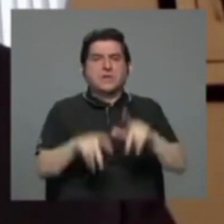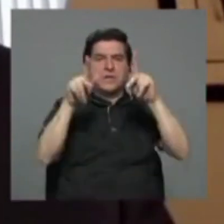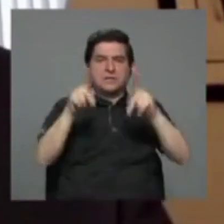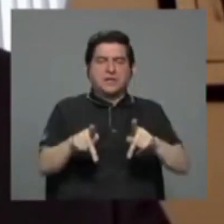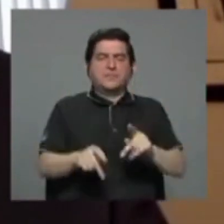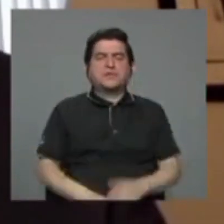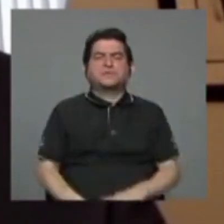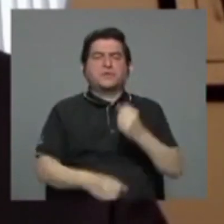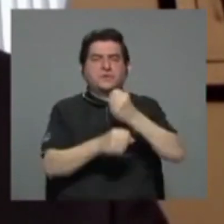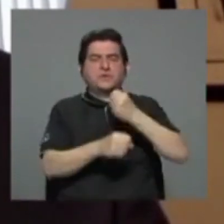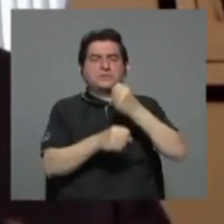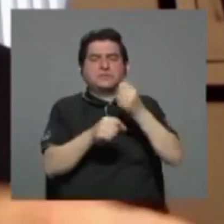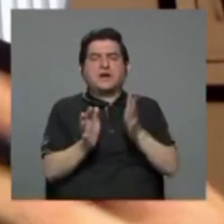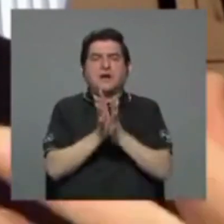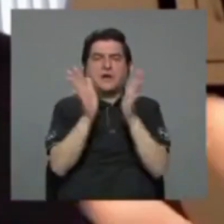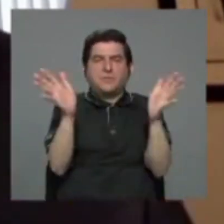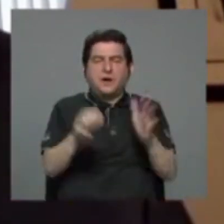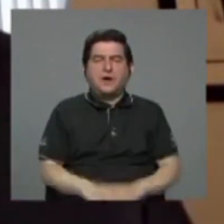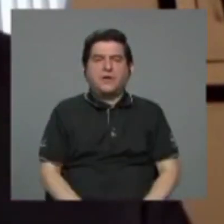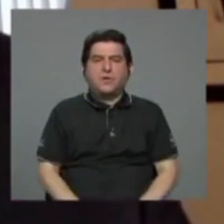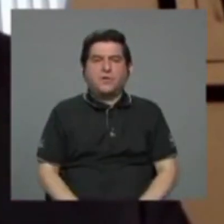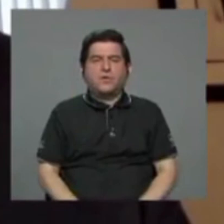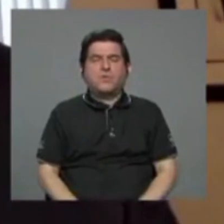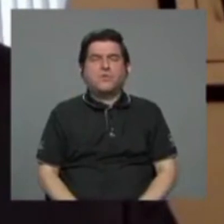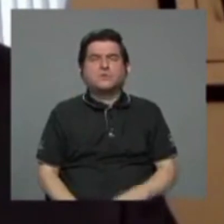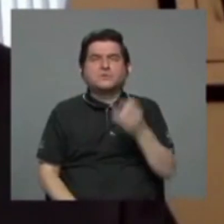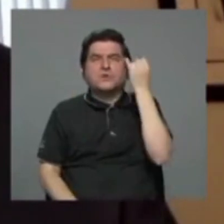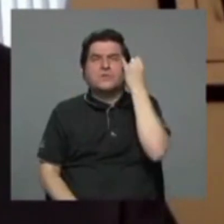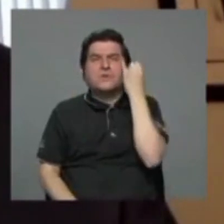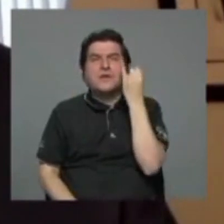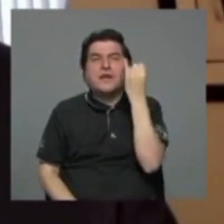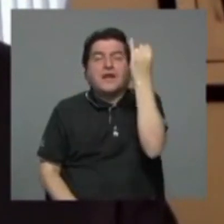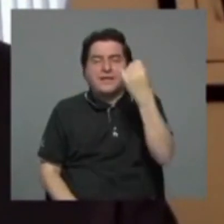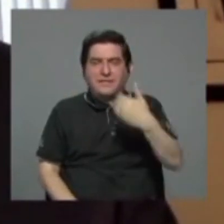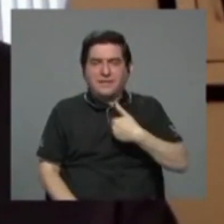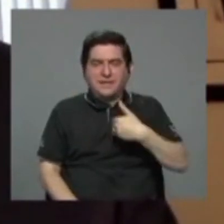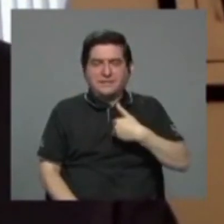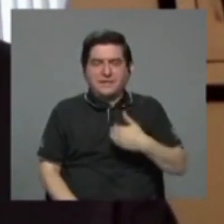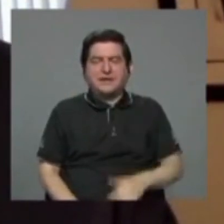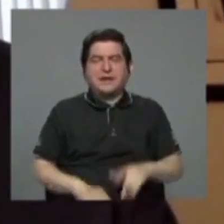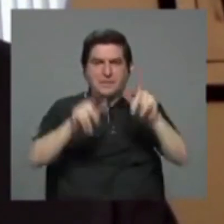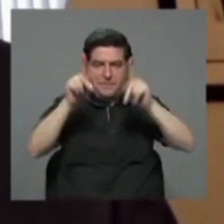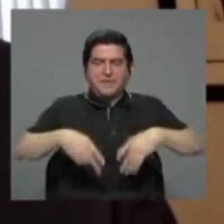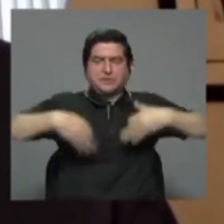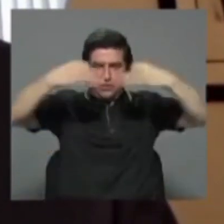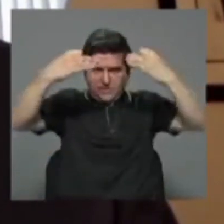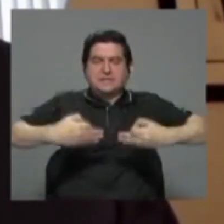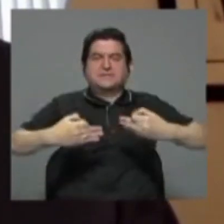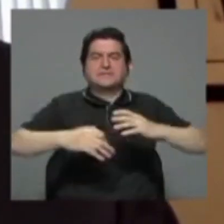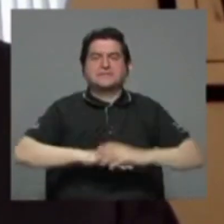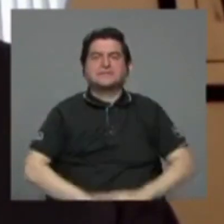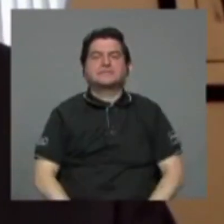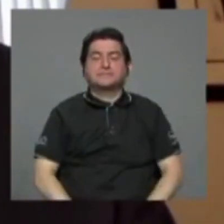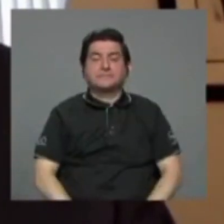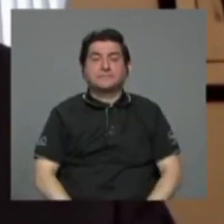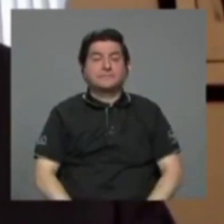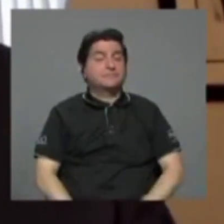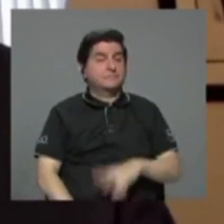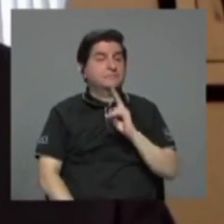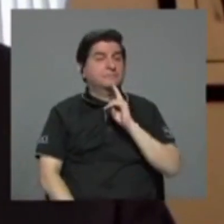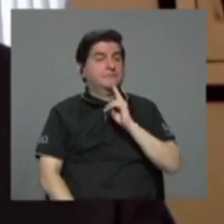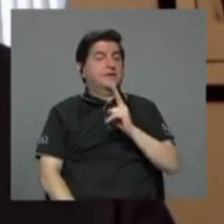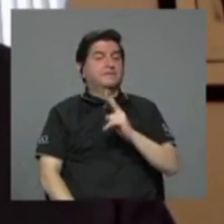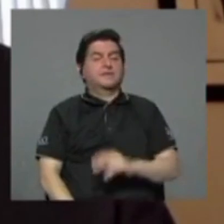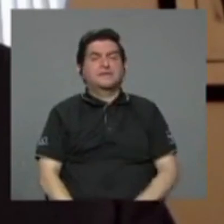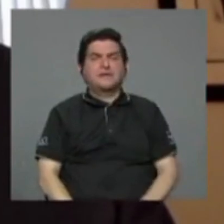ocupan cargos públicos, sobre las intenciones de quienes toman decisiones, etc. Y si bien es cierto,